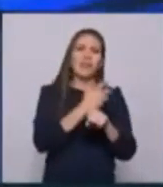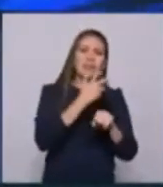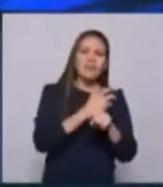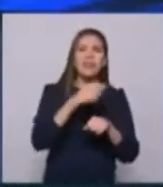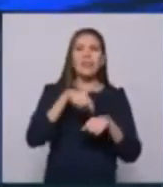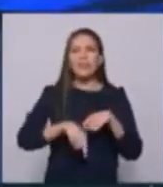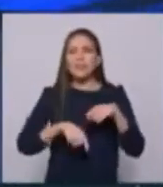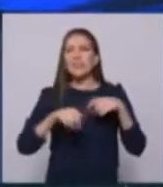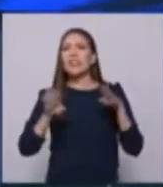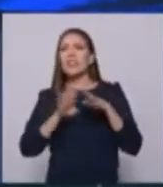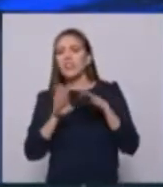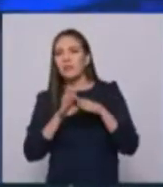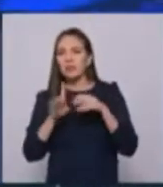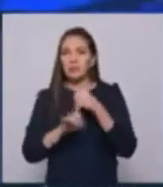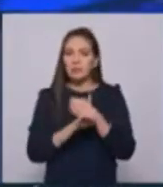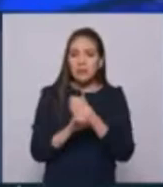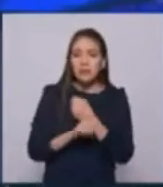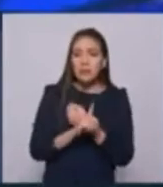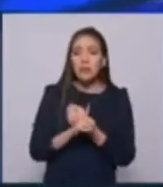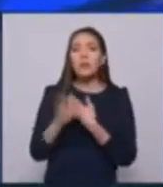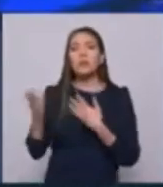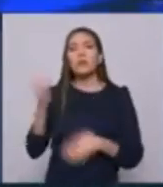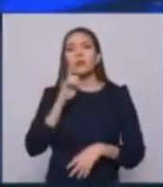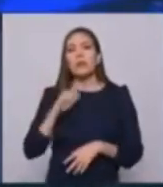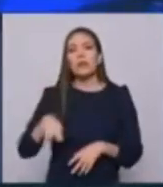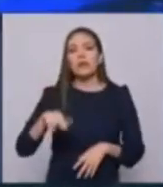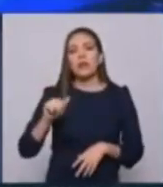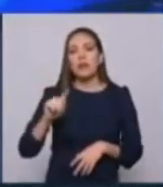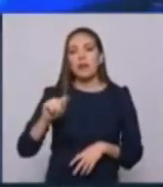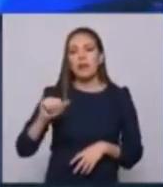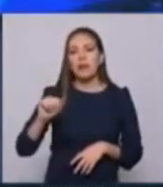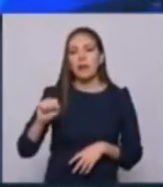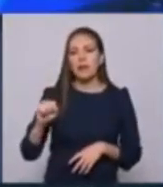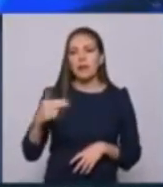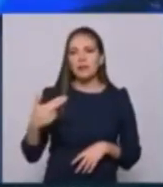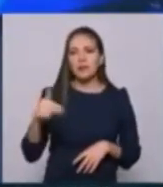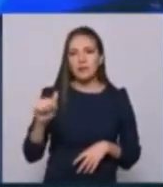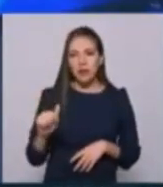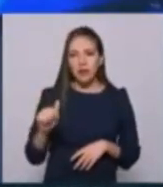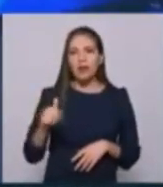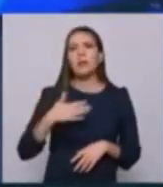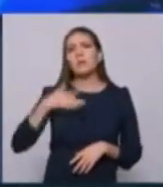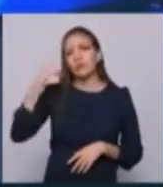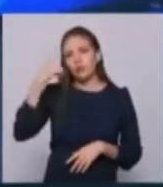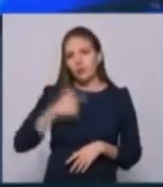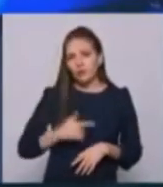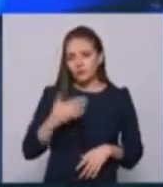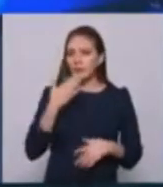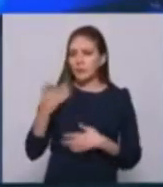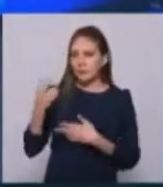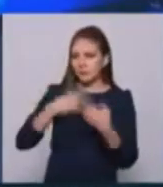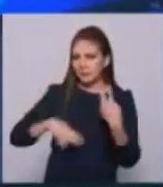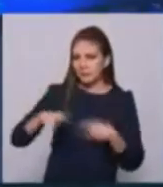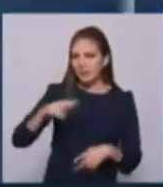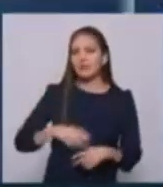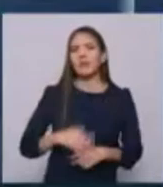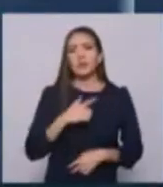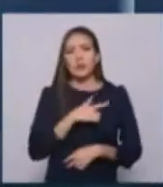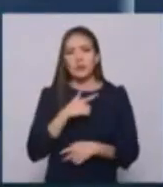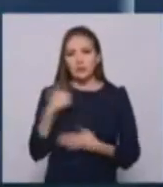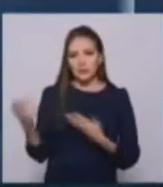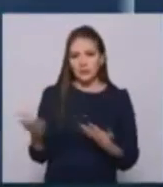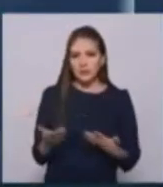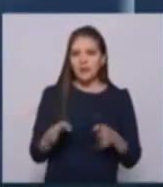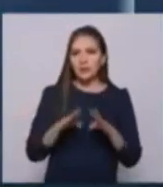Unidos. Nos acompaña esta noche Natasha Urén, internacionalista. Natasha, muy buenas noches, bienvenida a Capital 21. Qué gusto recibirte, ¿cómo